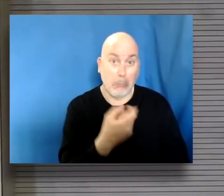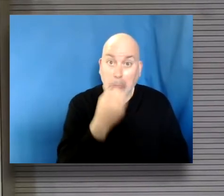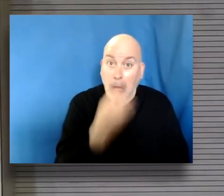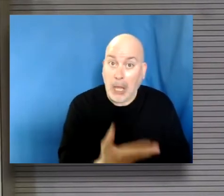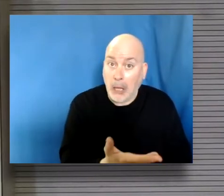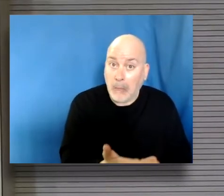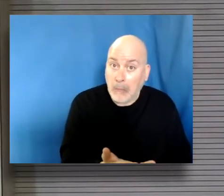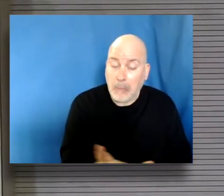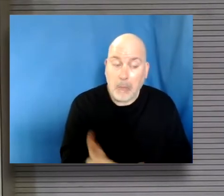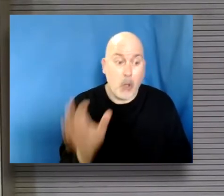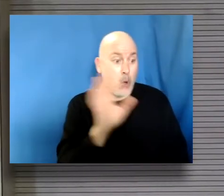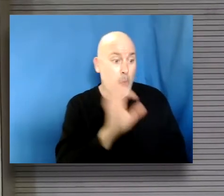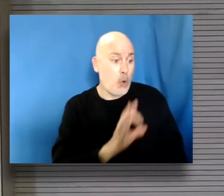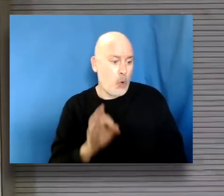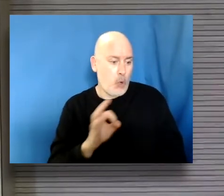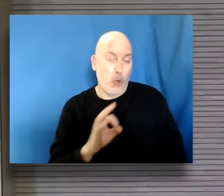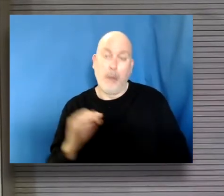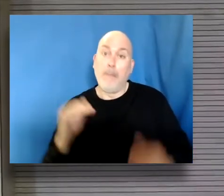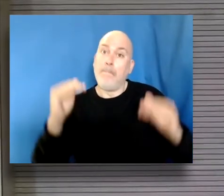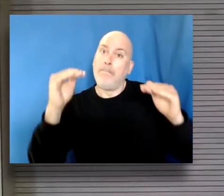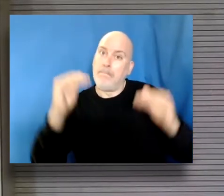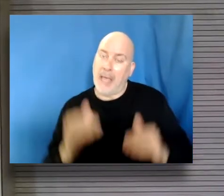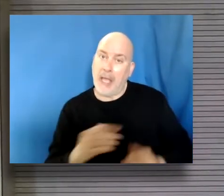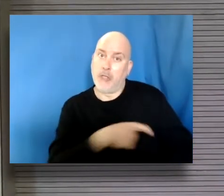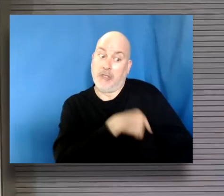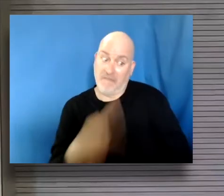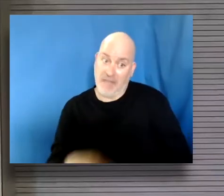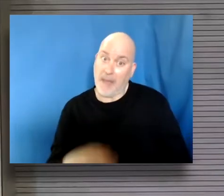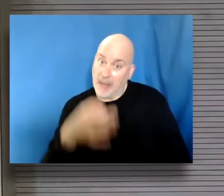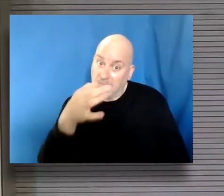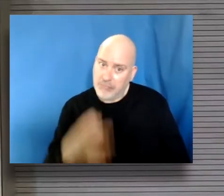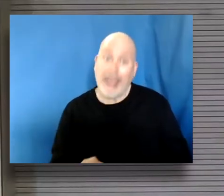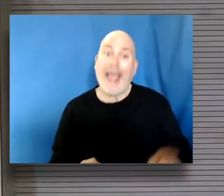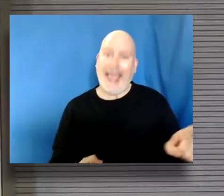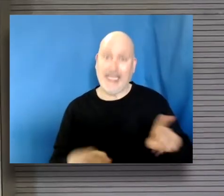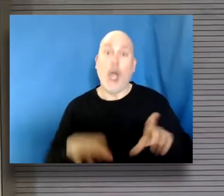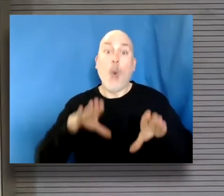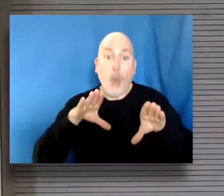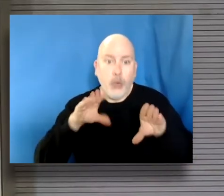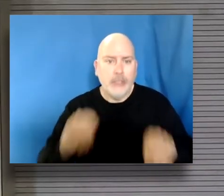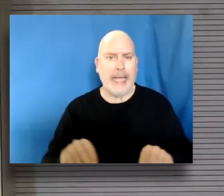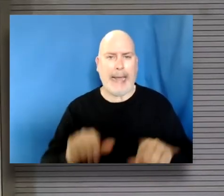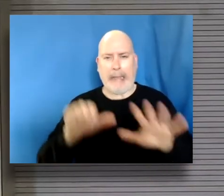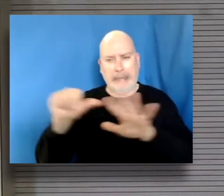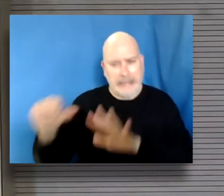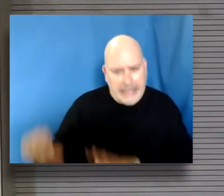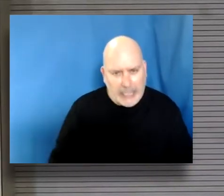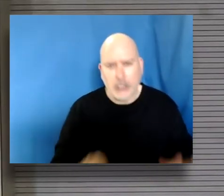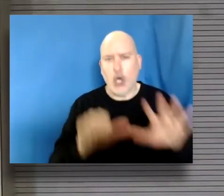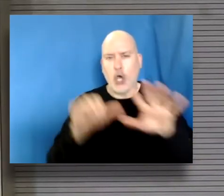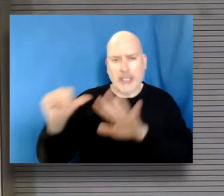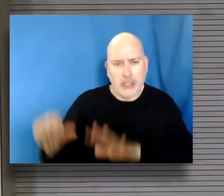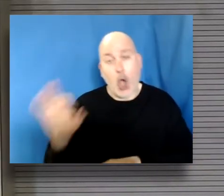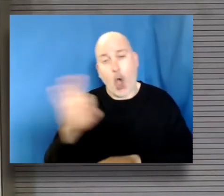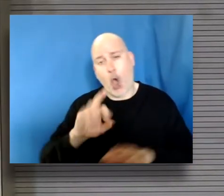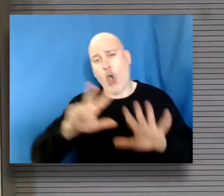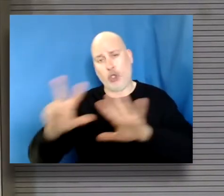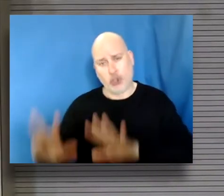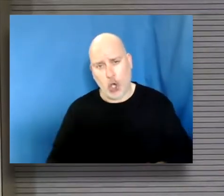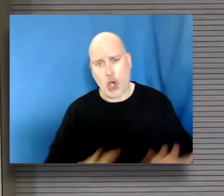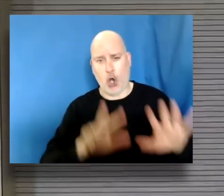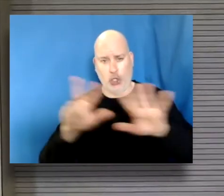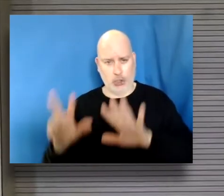el que veáis que le va a bajar mejor la fiebre, y ese utilizarlo cada 6 o cada 8 horas. Pero